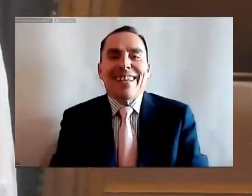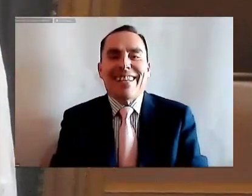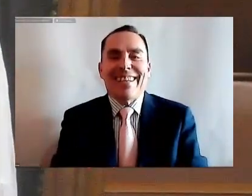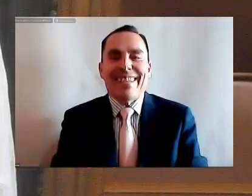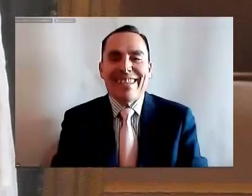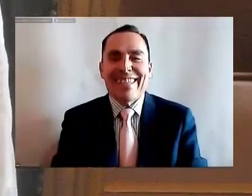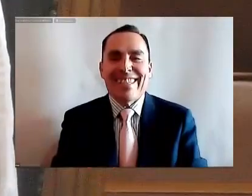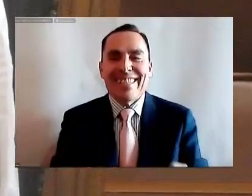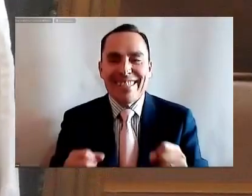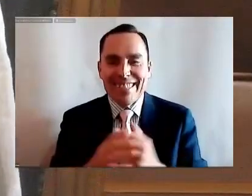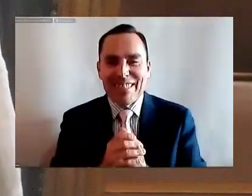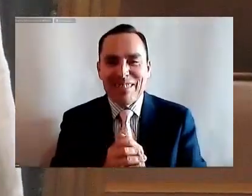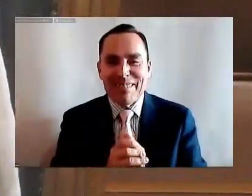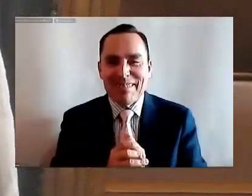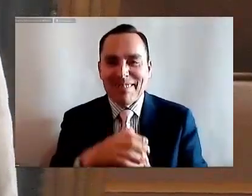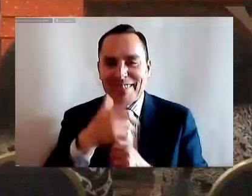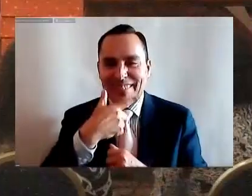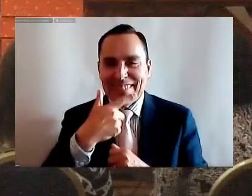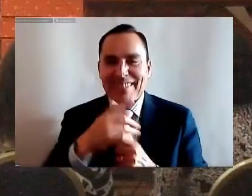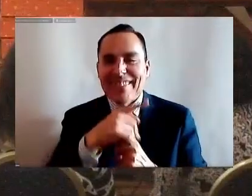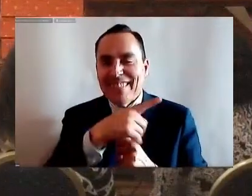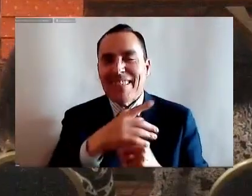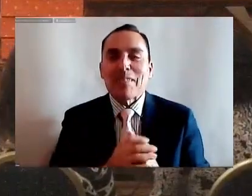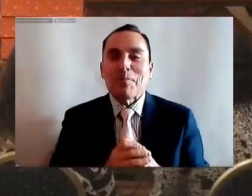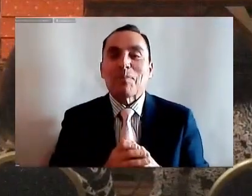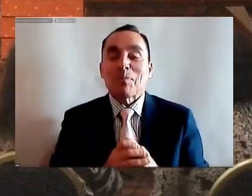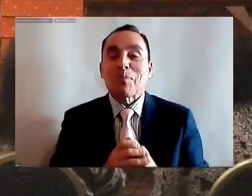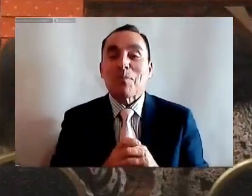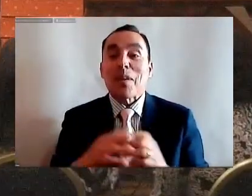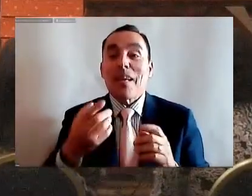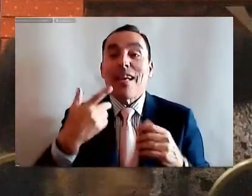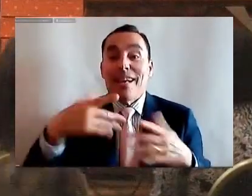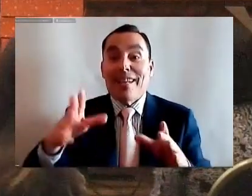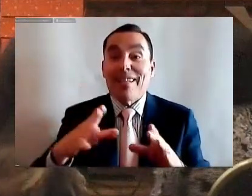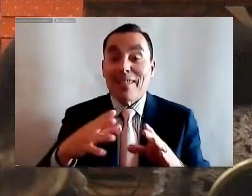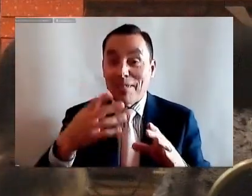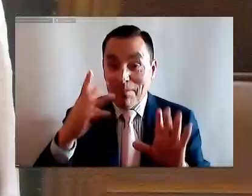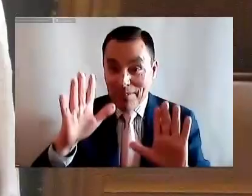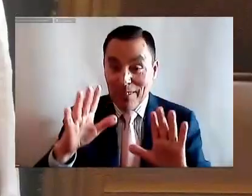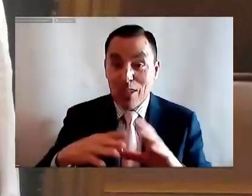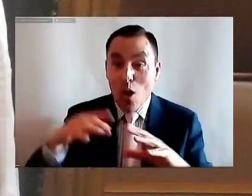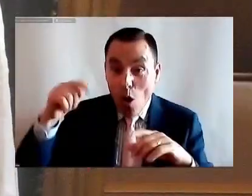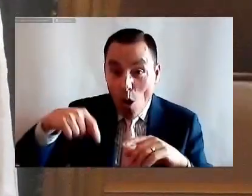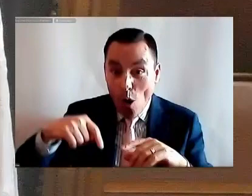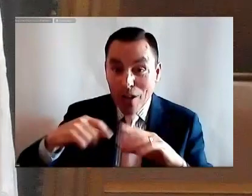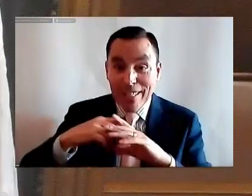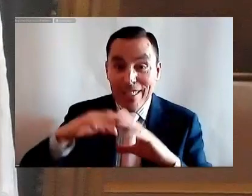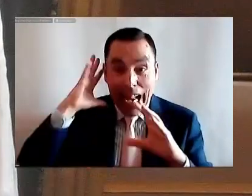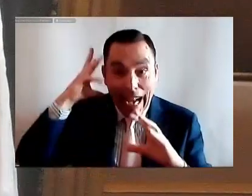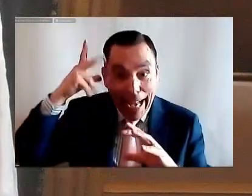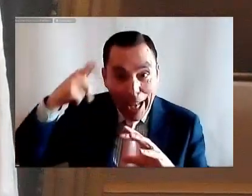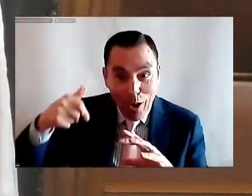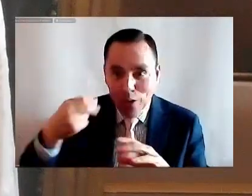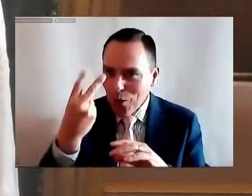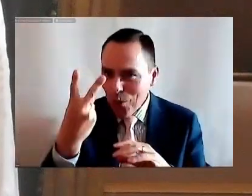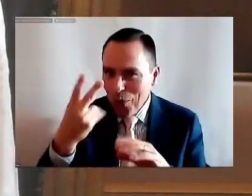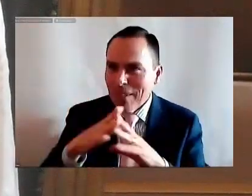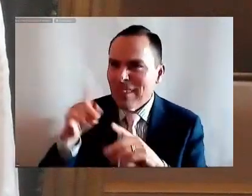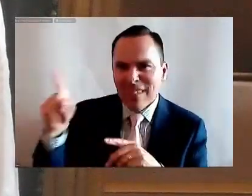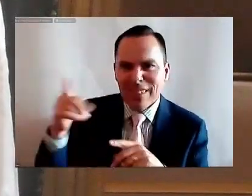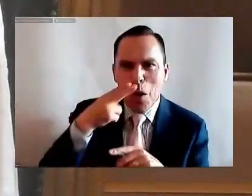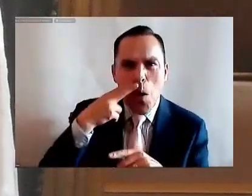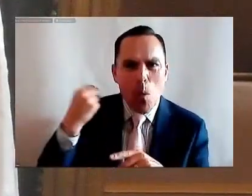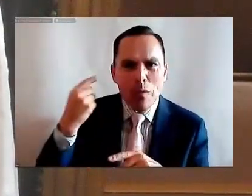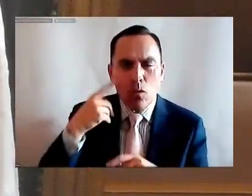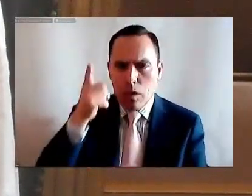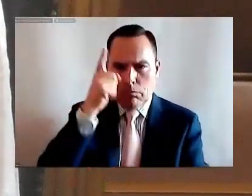la última pregunta, porque eran dos, a propósito de los leones, dice, la desigualdad de género proviene muchas veces de estructuras rígidas que se